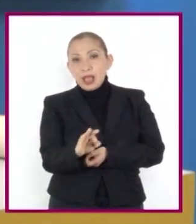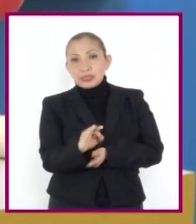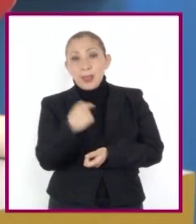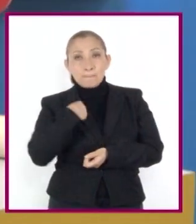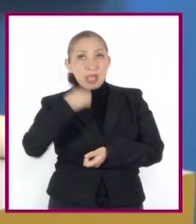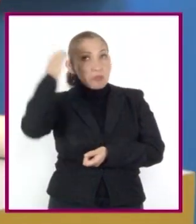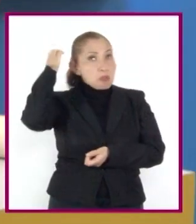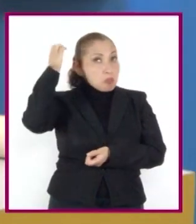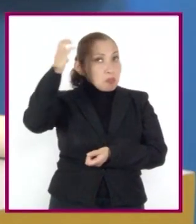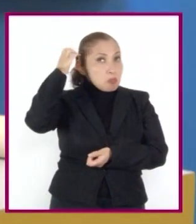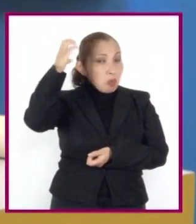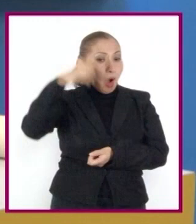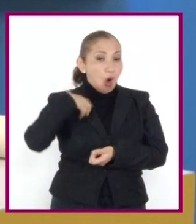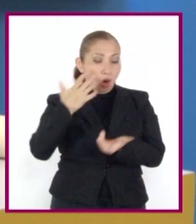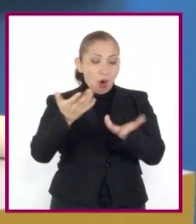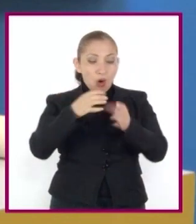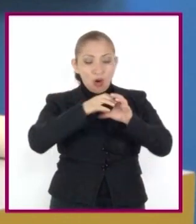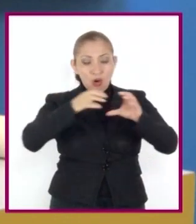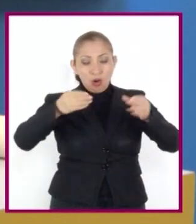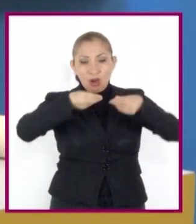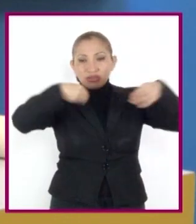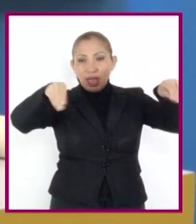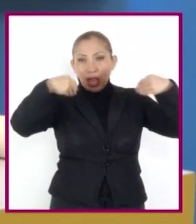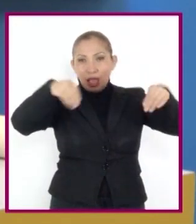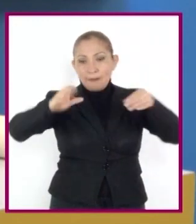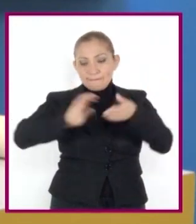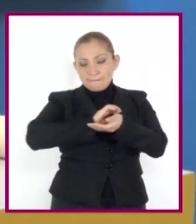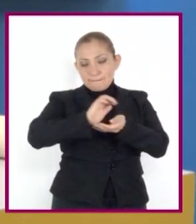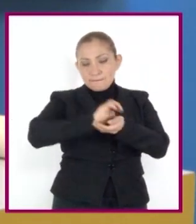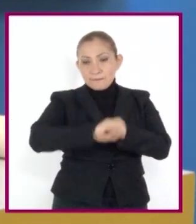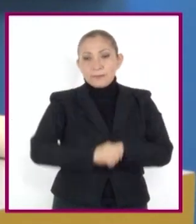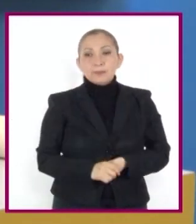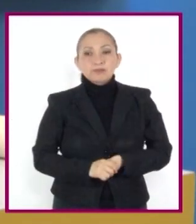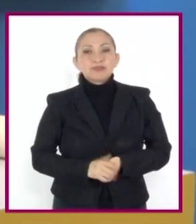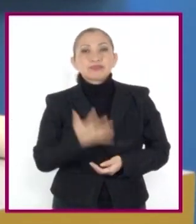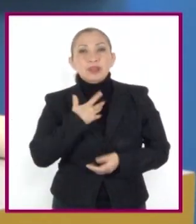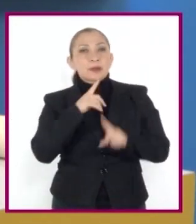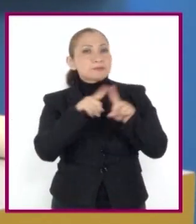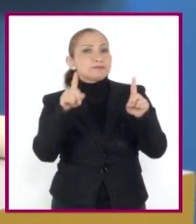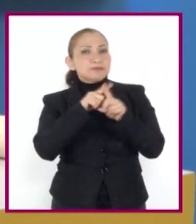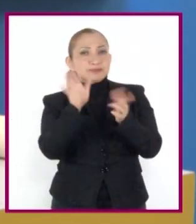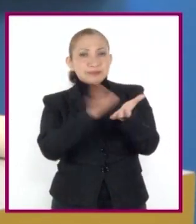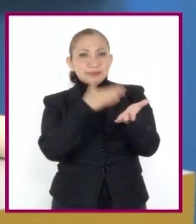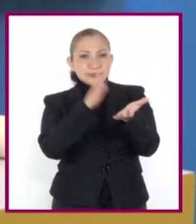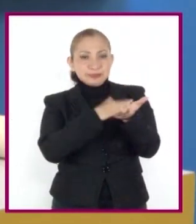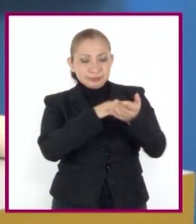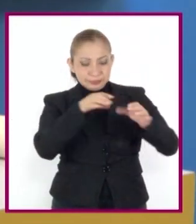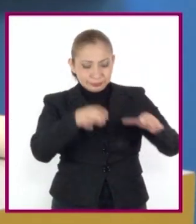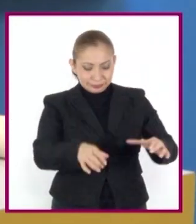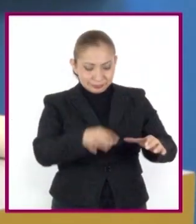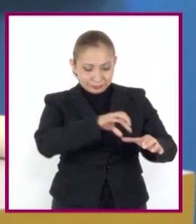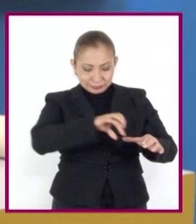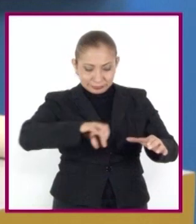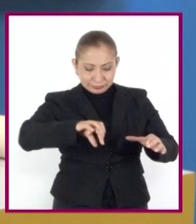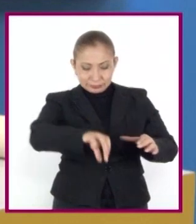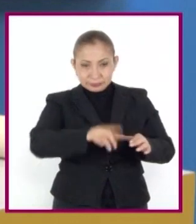mi cabello o sobre una franela de algodón. Tendremos diversos papelitos sobre la mesa y una vez que comencemos a